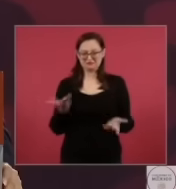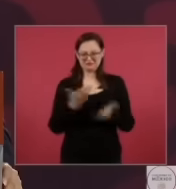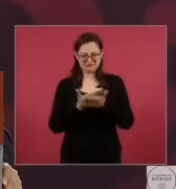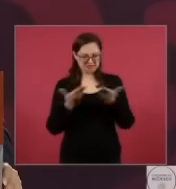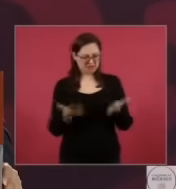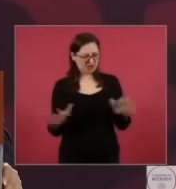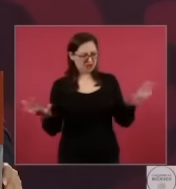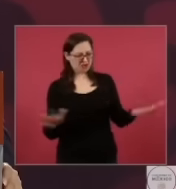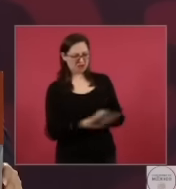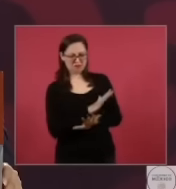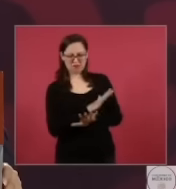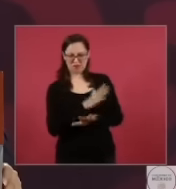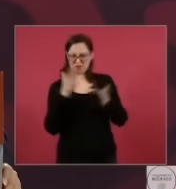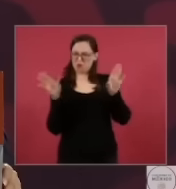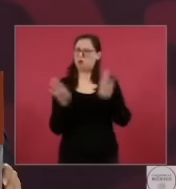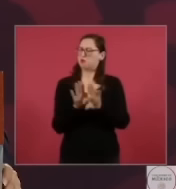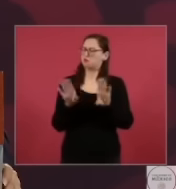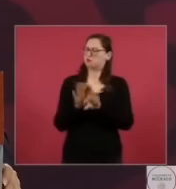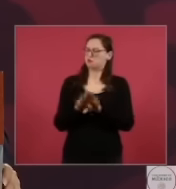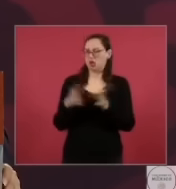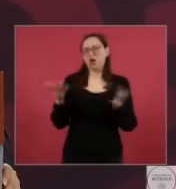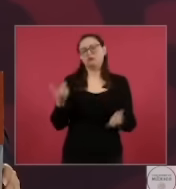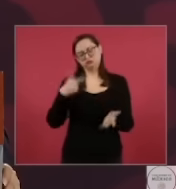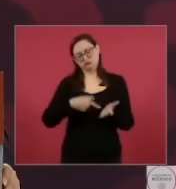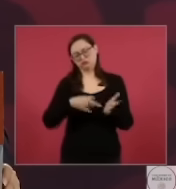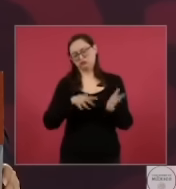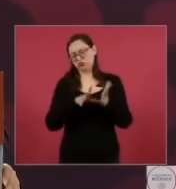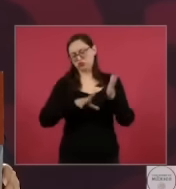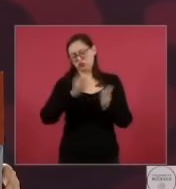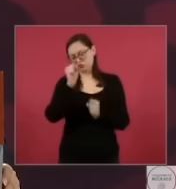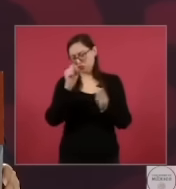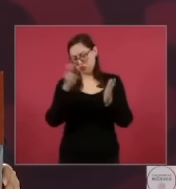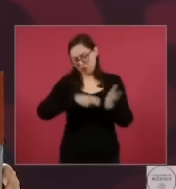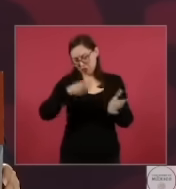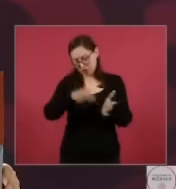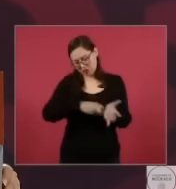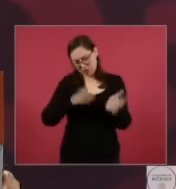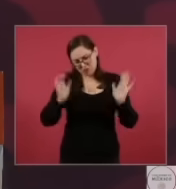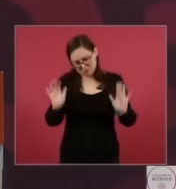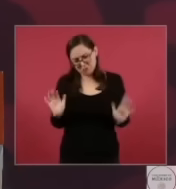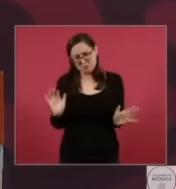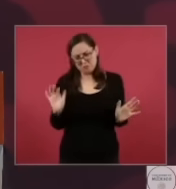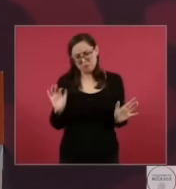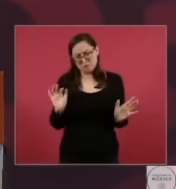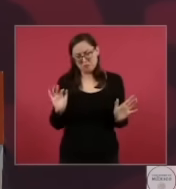Constitución ahora sí que como dien los abogados este